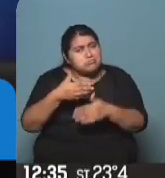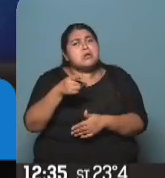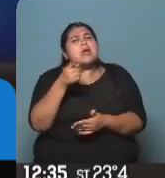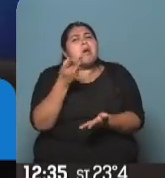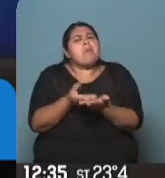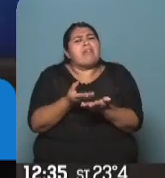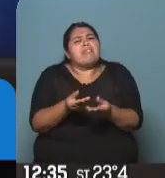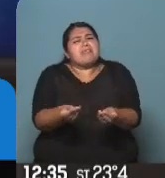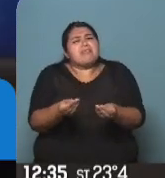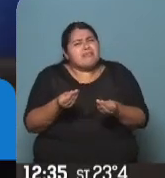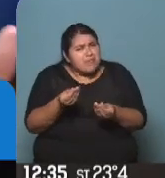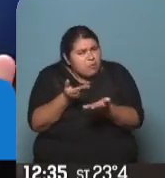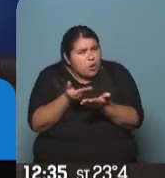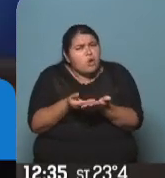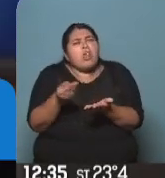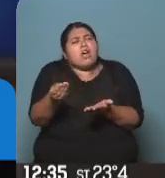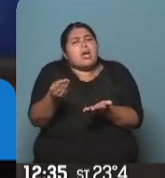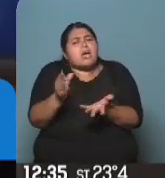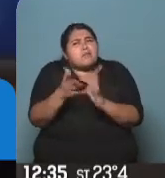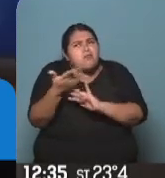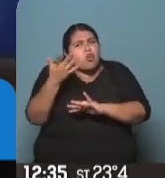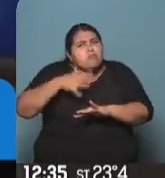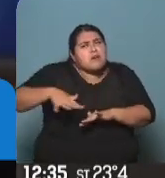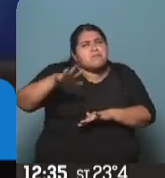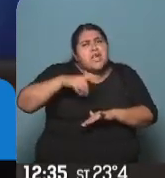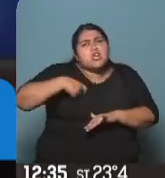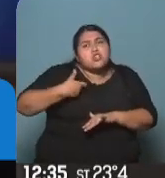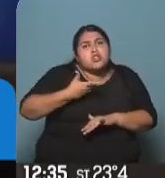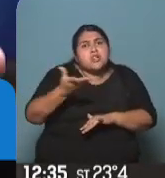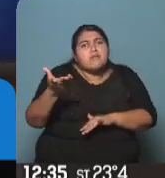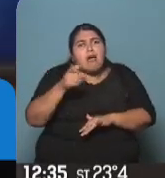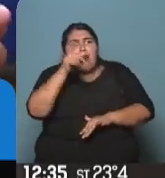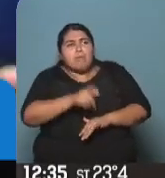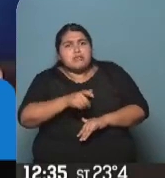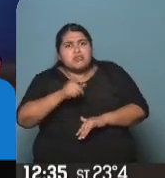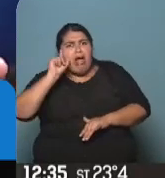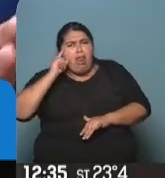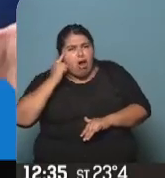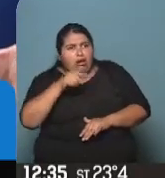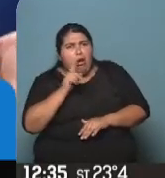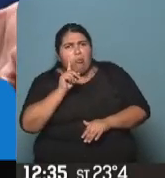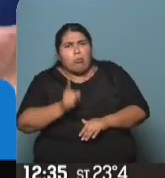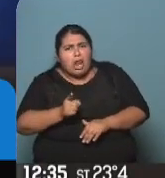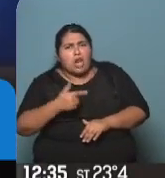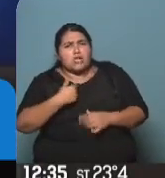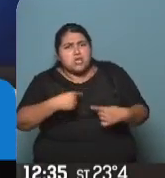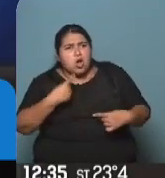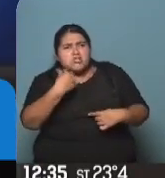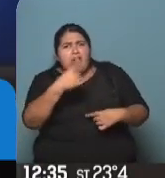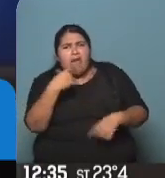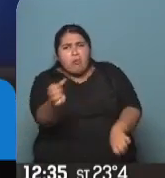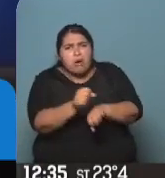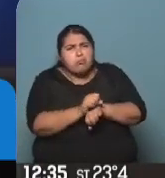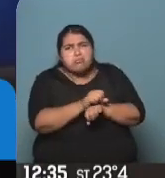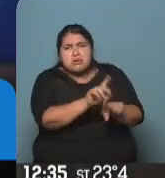plantea un imaginario social que cree que el loco es peligroso y que por lo tanto debe estar encerrado.